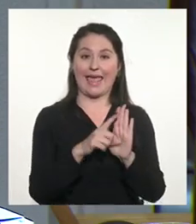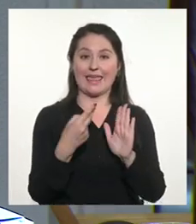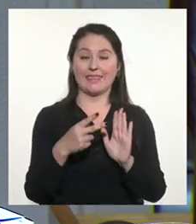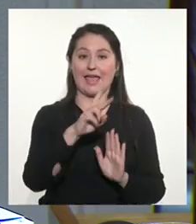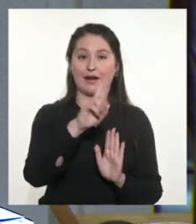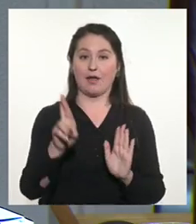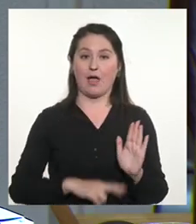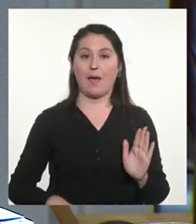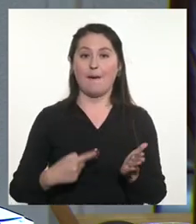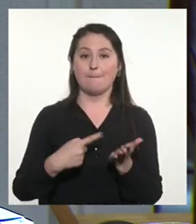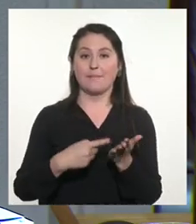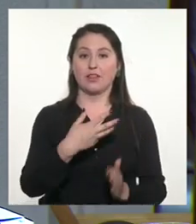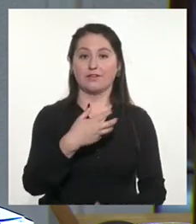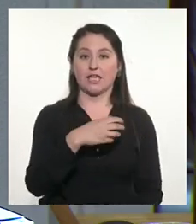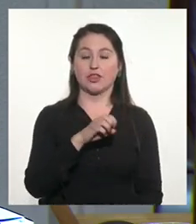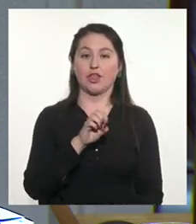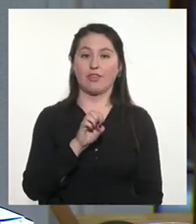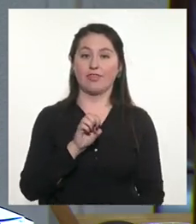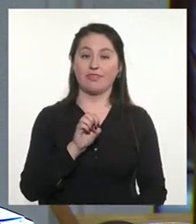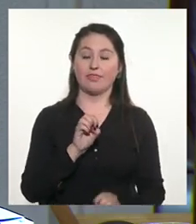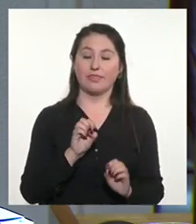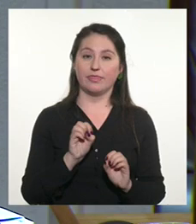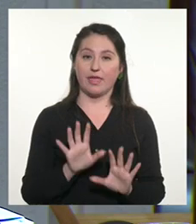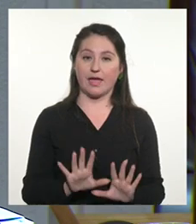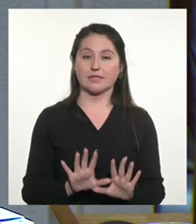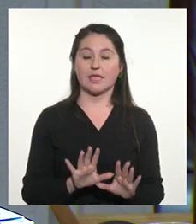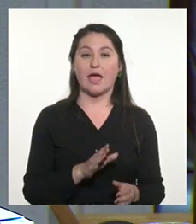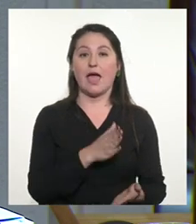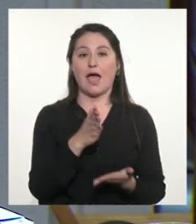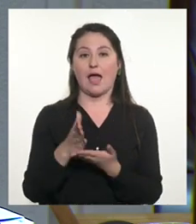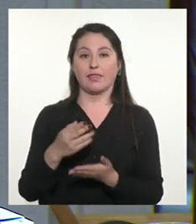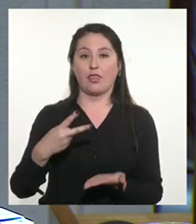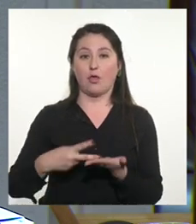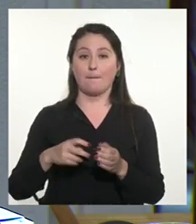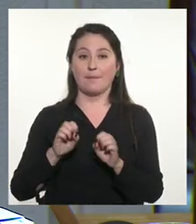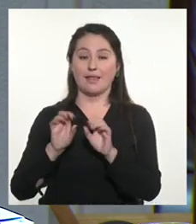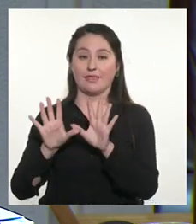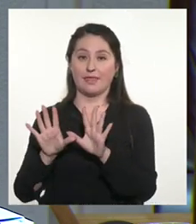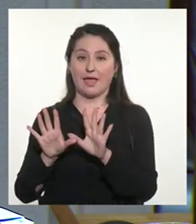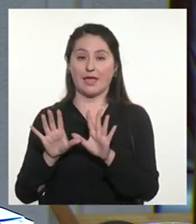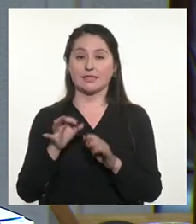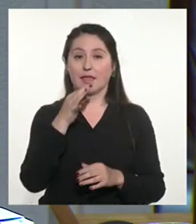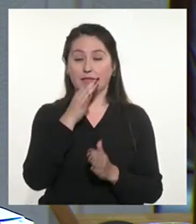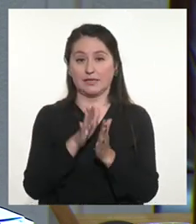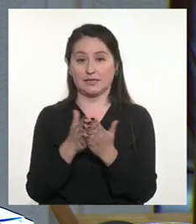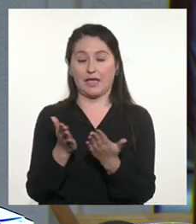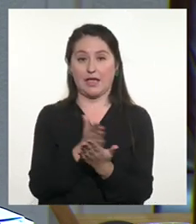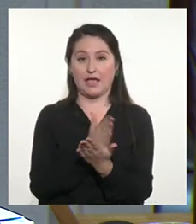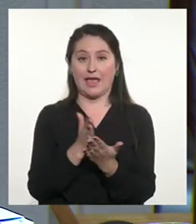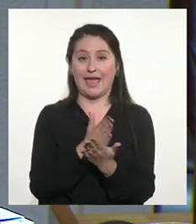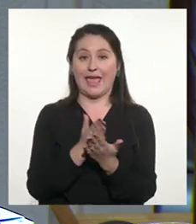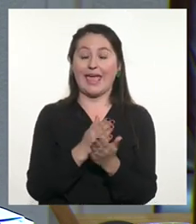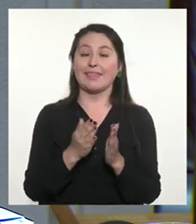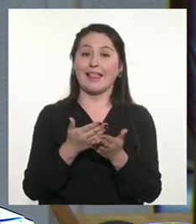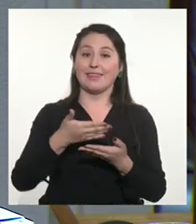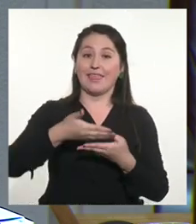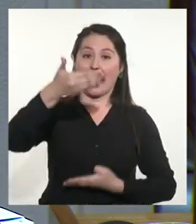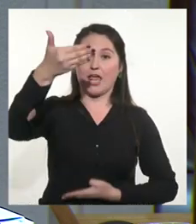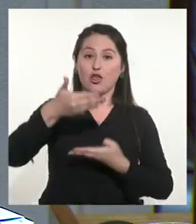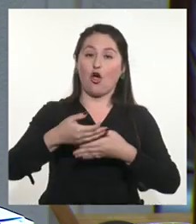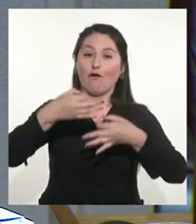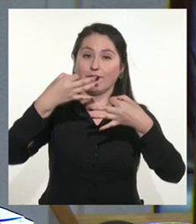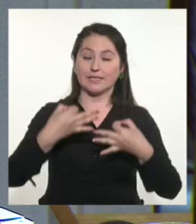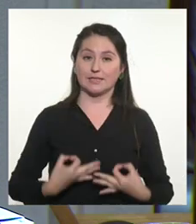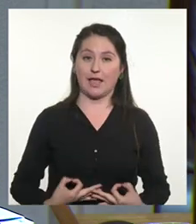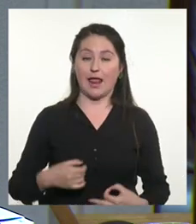1810 2010 que un estudio un informe realizado por la contraloría general de república del oficial presidente en chile